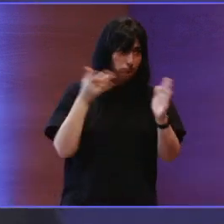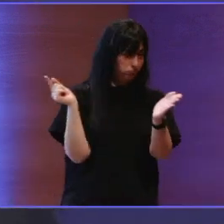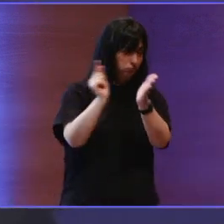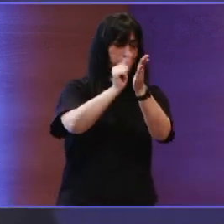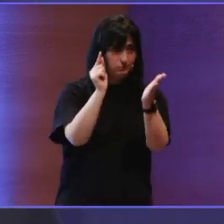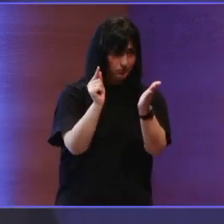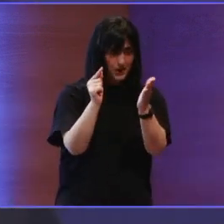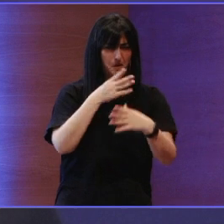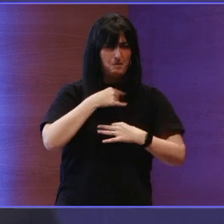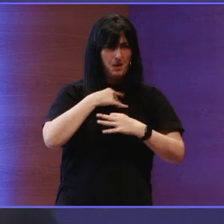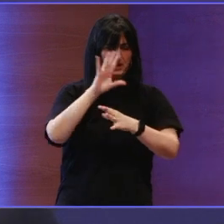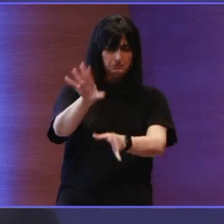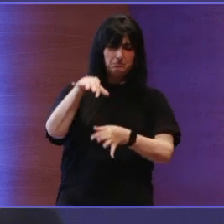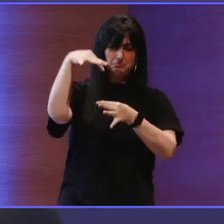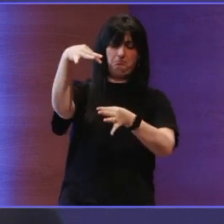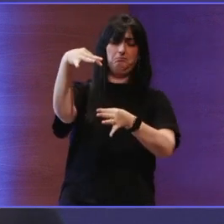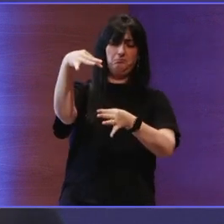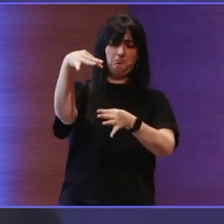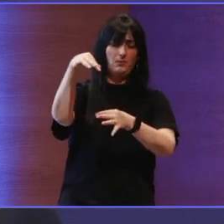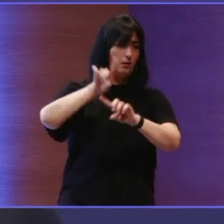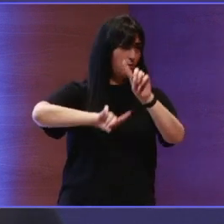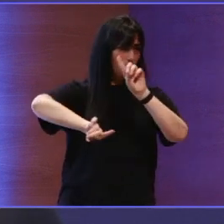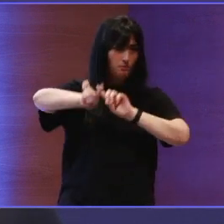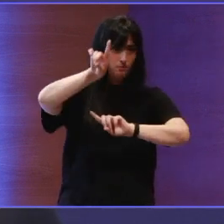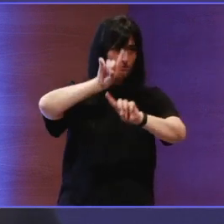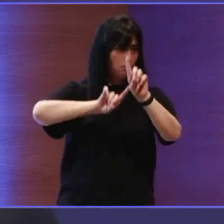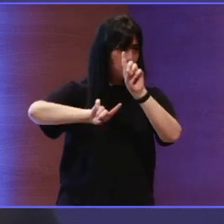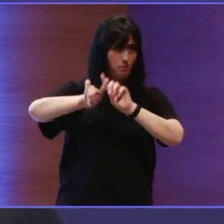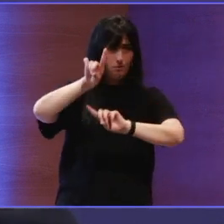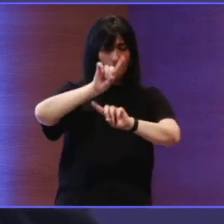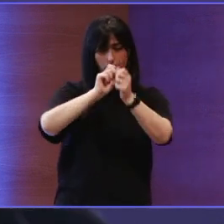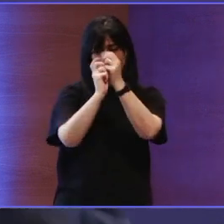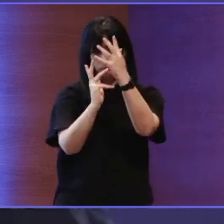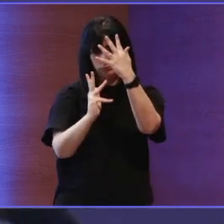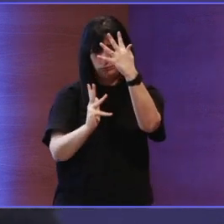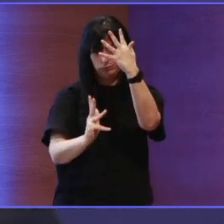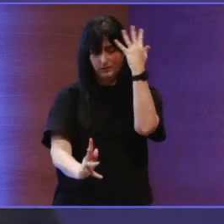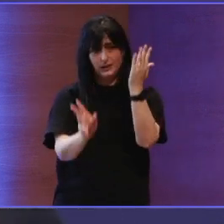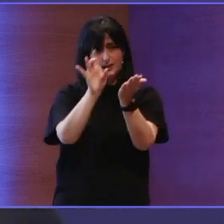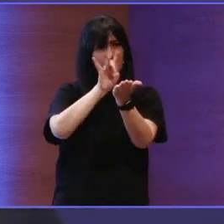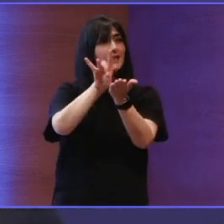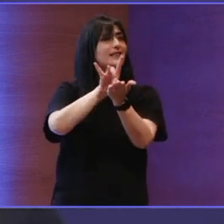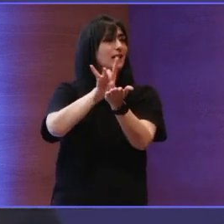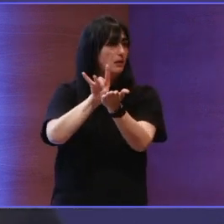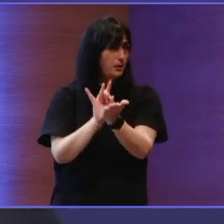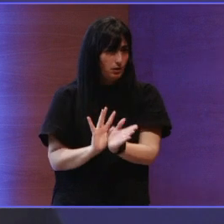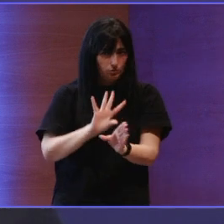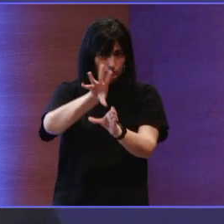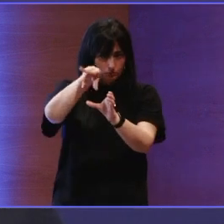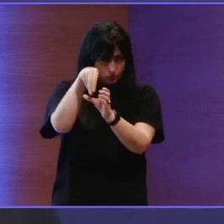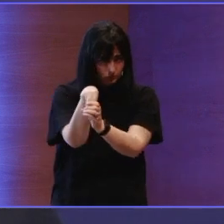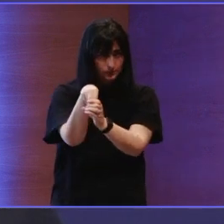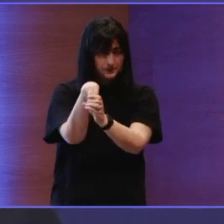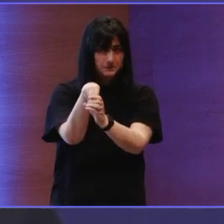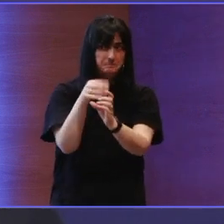me presentó una hoja de de problemas de los servicios que aglutinaba y en